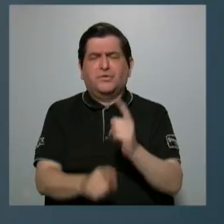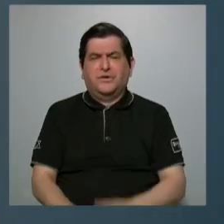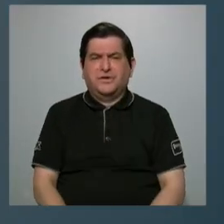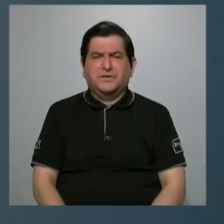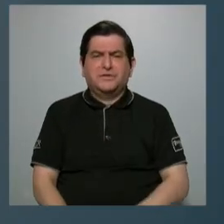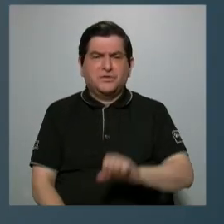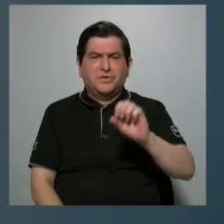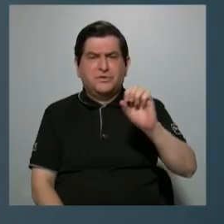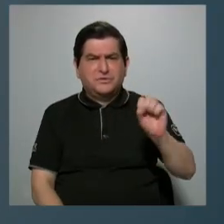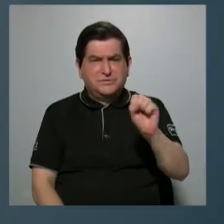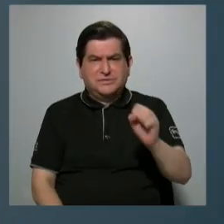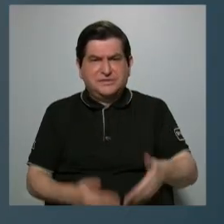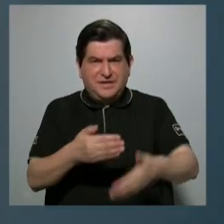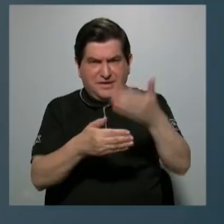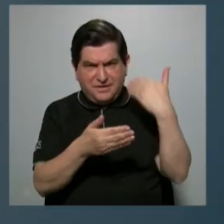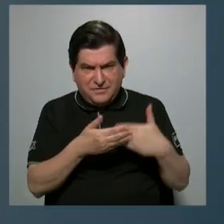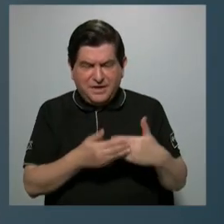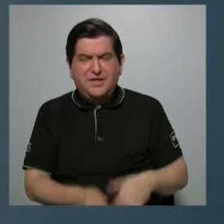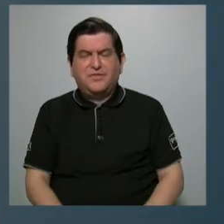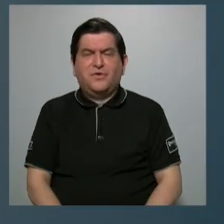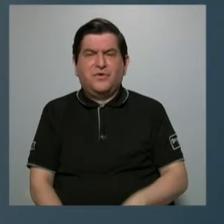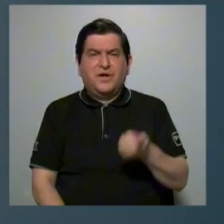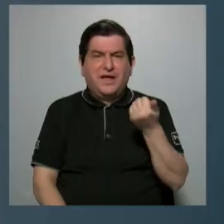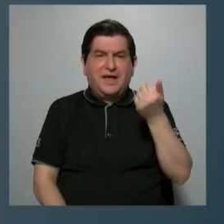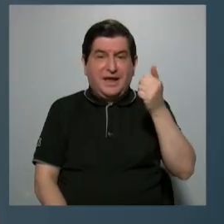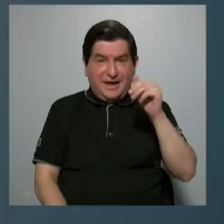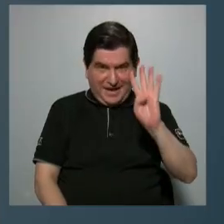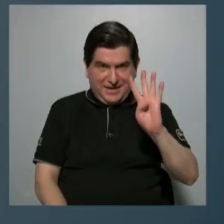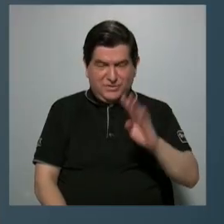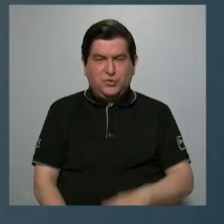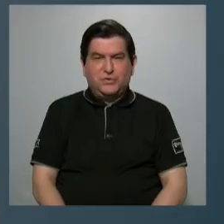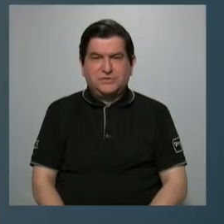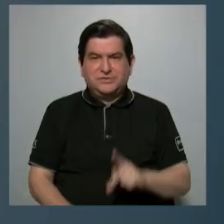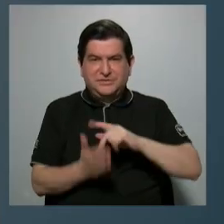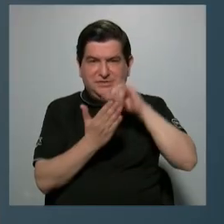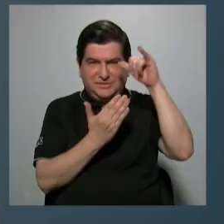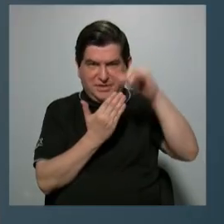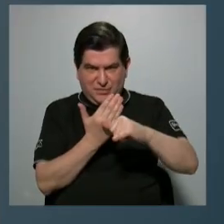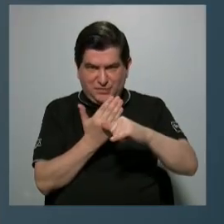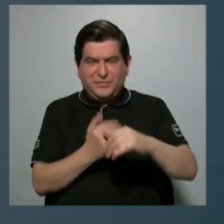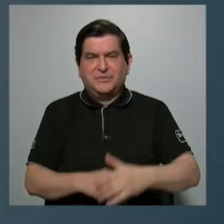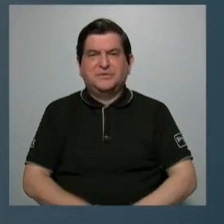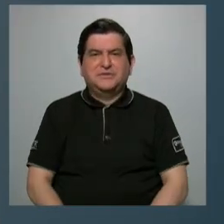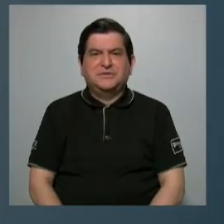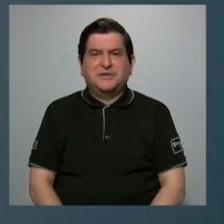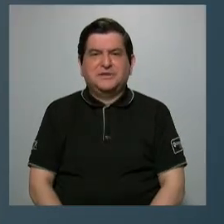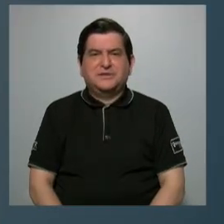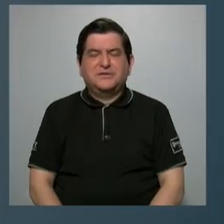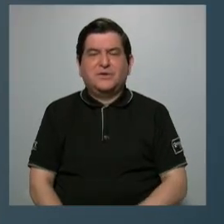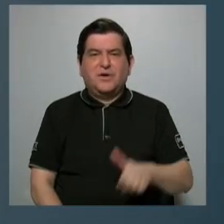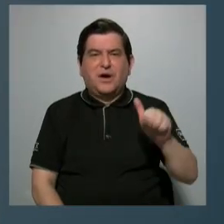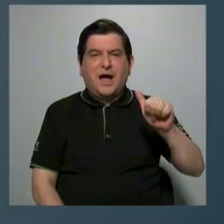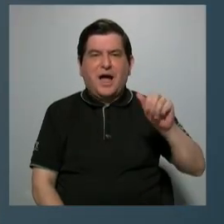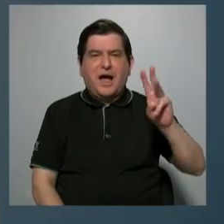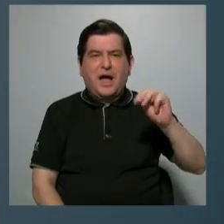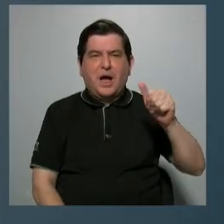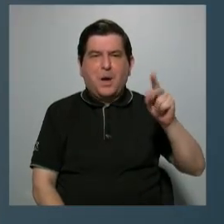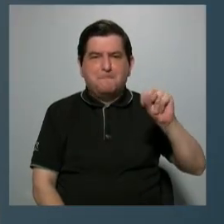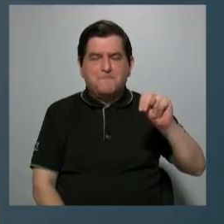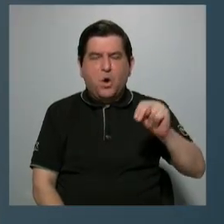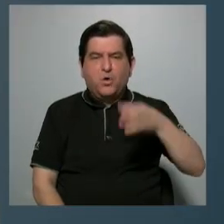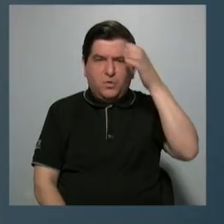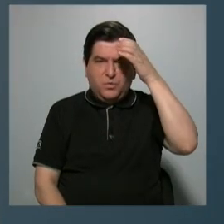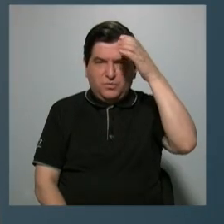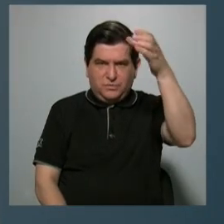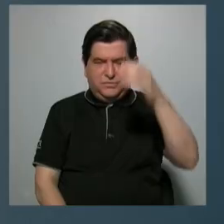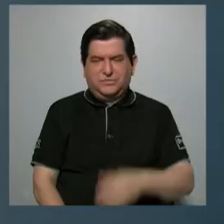sábado que acaba de pasar, el sábado 14, fue el proyecto que se llama Amón Cultural, me parece, que